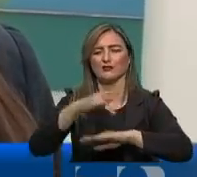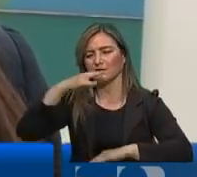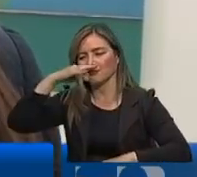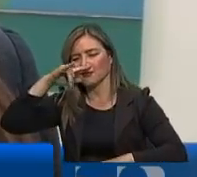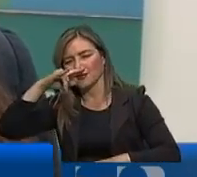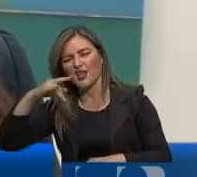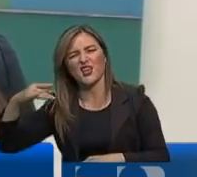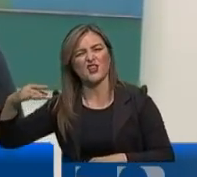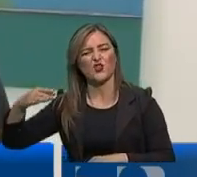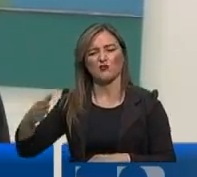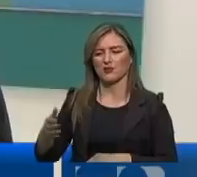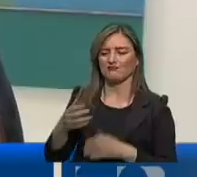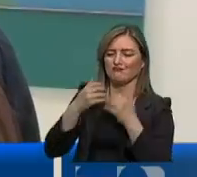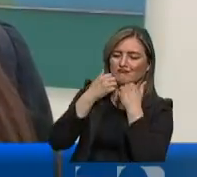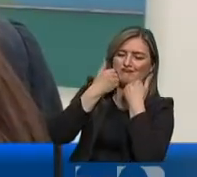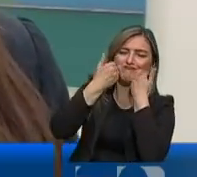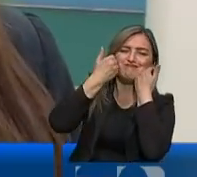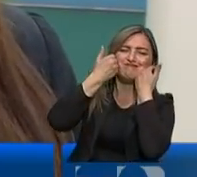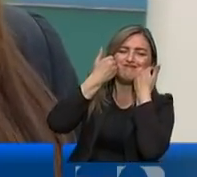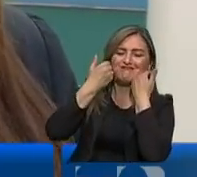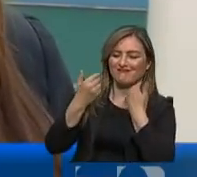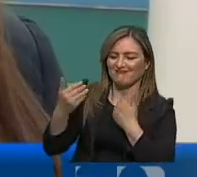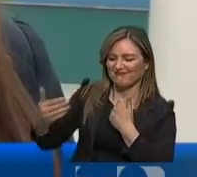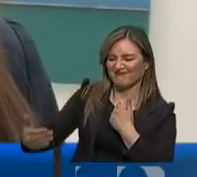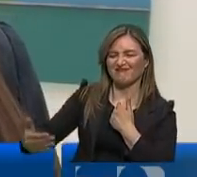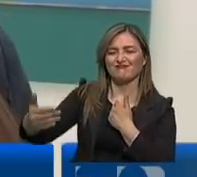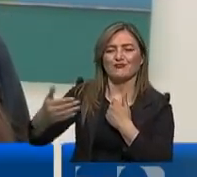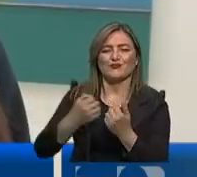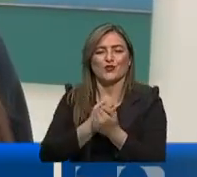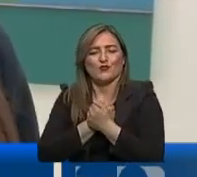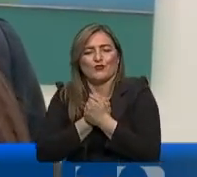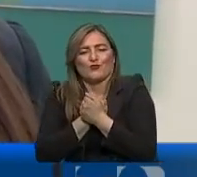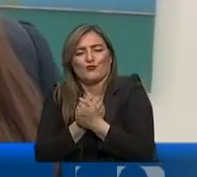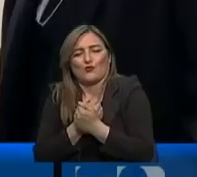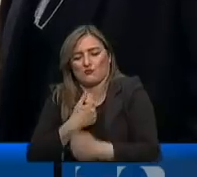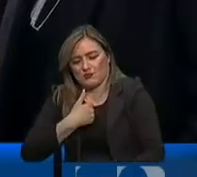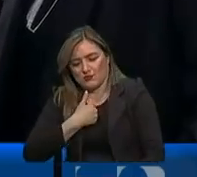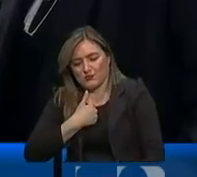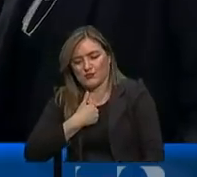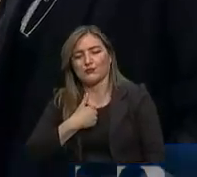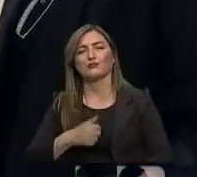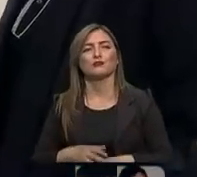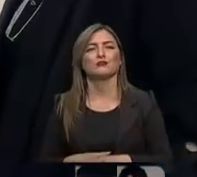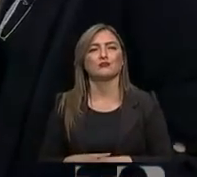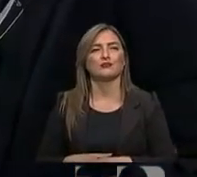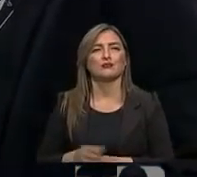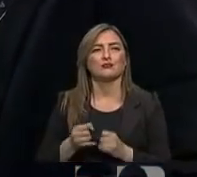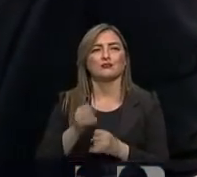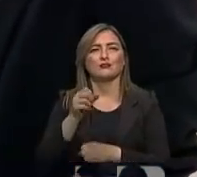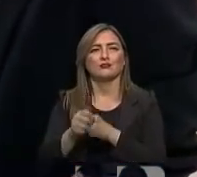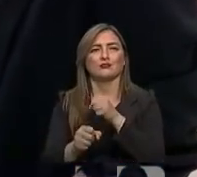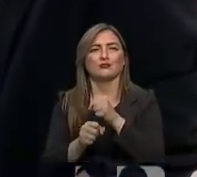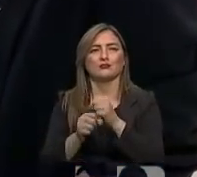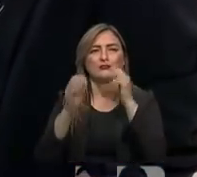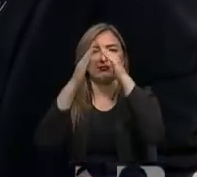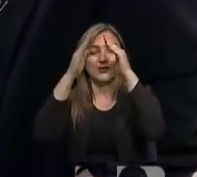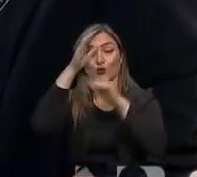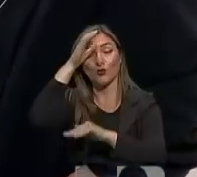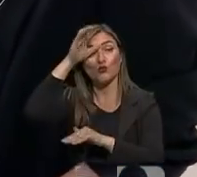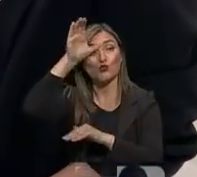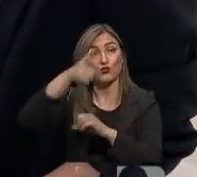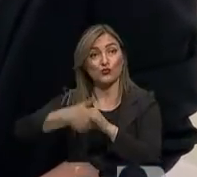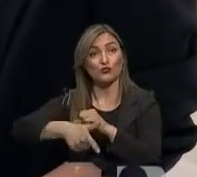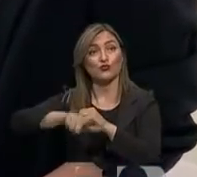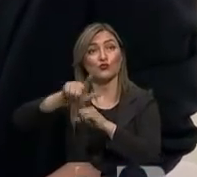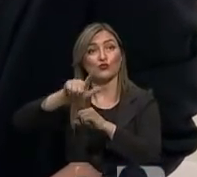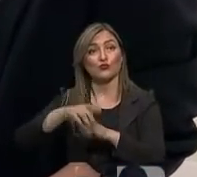infancia, una mirada sobre la ternura, sobre el amor hacia uno mismo. Para finales de año, la Casa de la Cultura de Loja